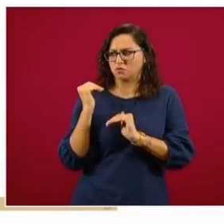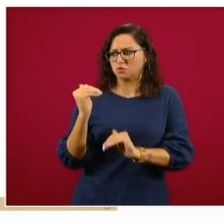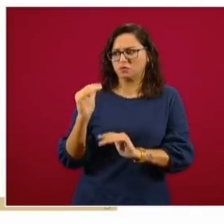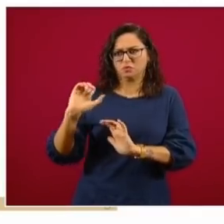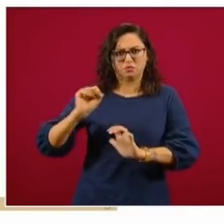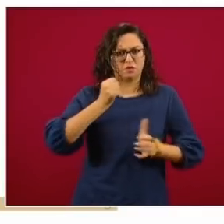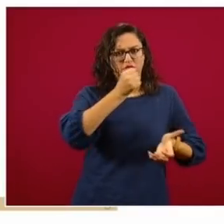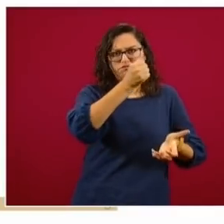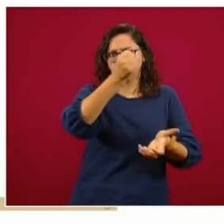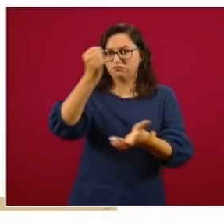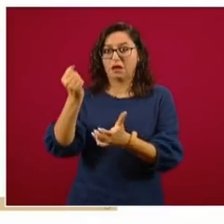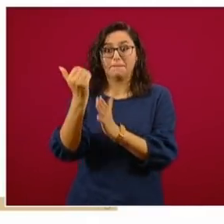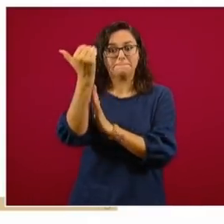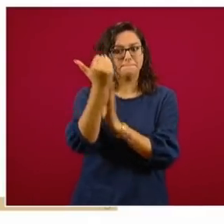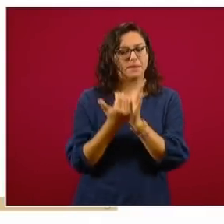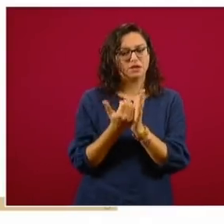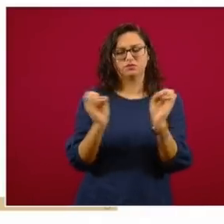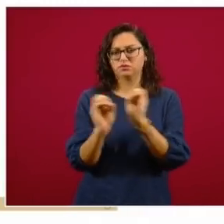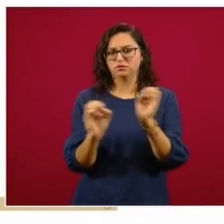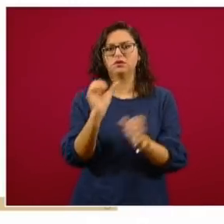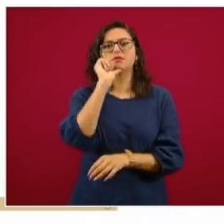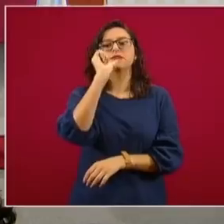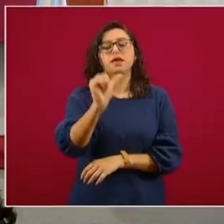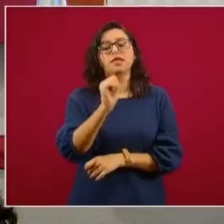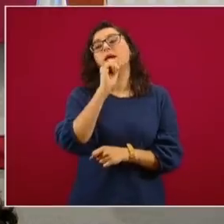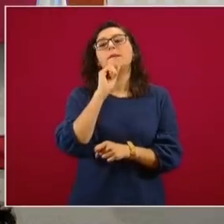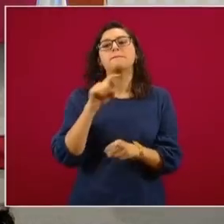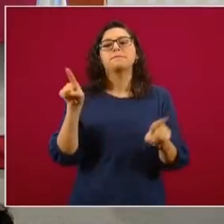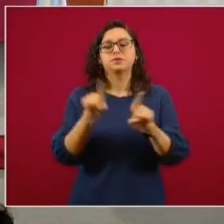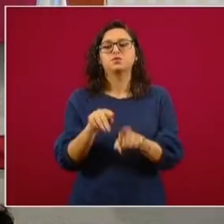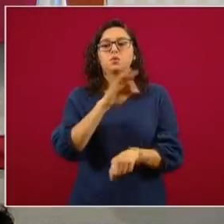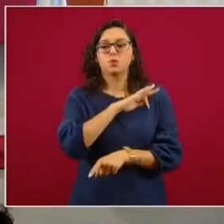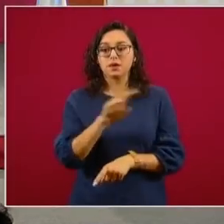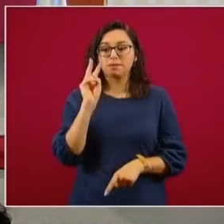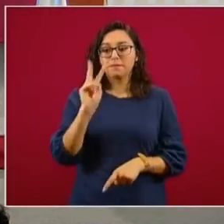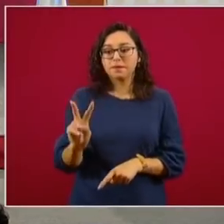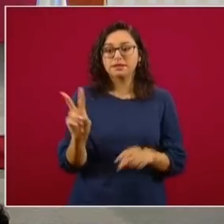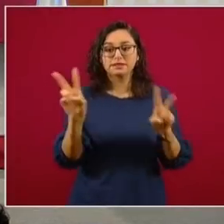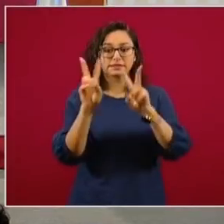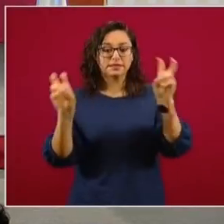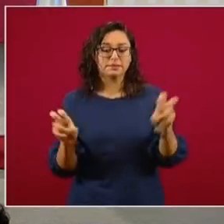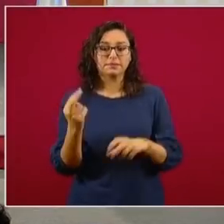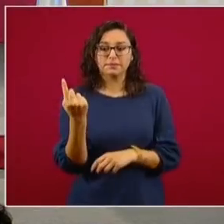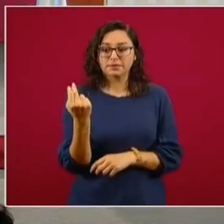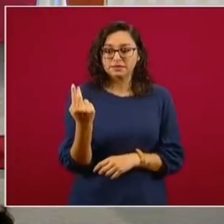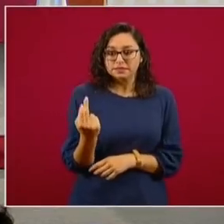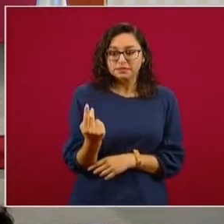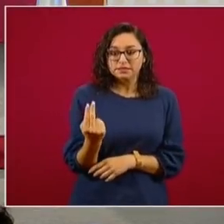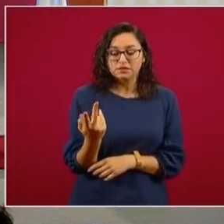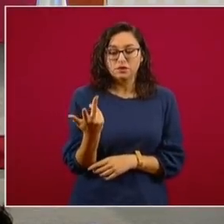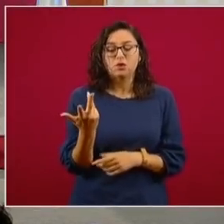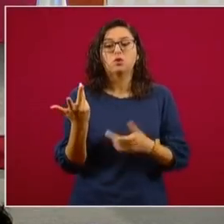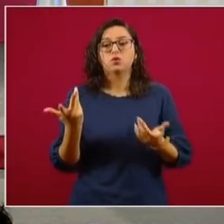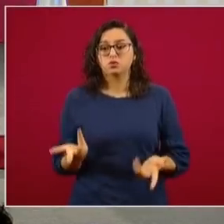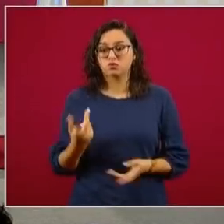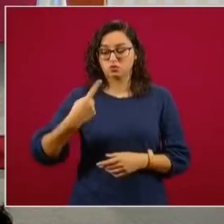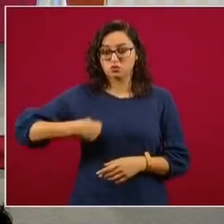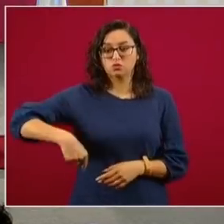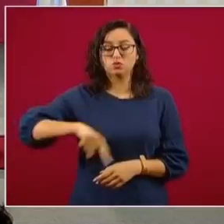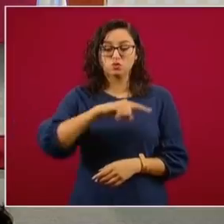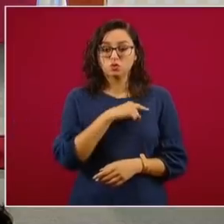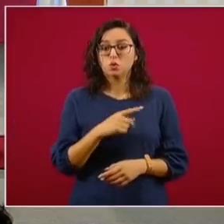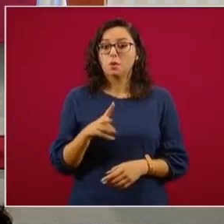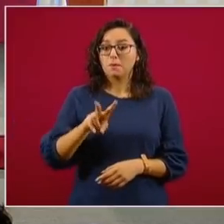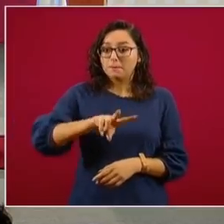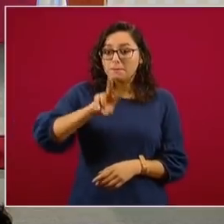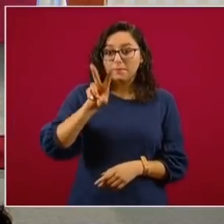importante, el presidente de la República nos instruyó, y eso se puede ver en el ramo 25, que mantuviéramos en términos reales que no fueran afectado